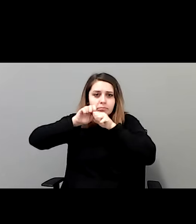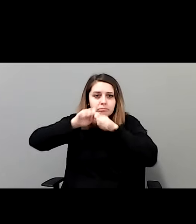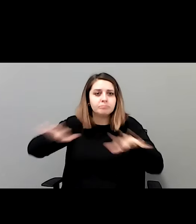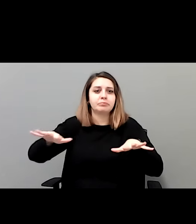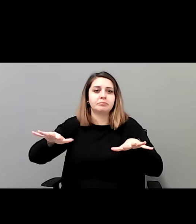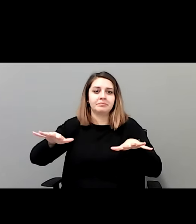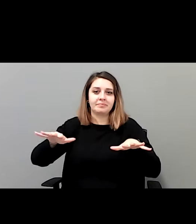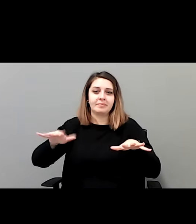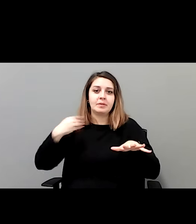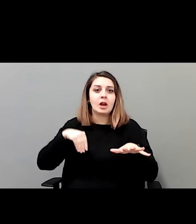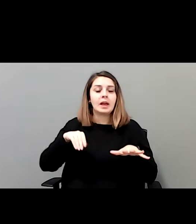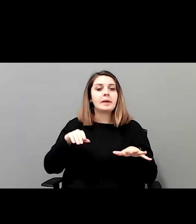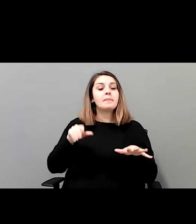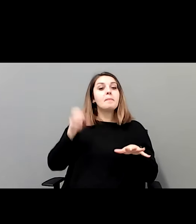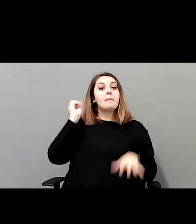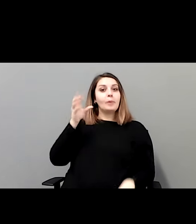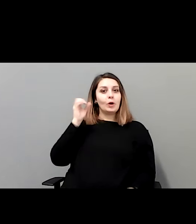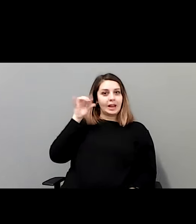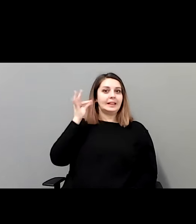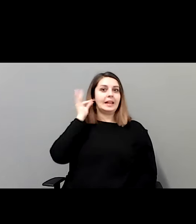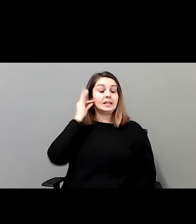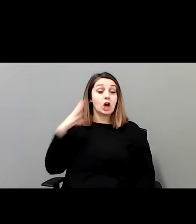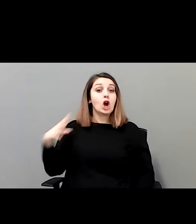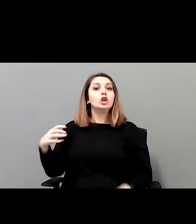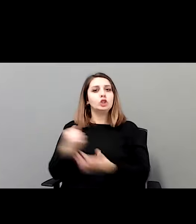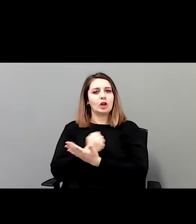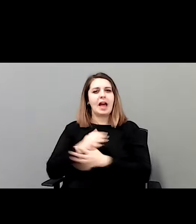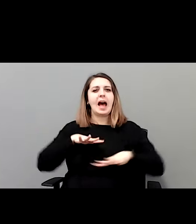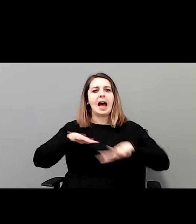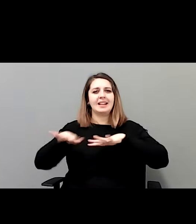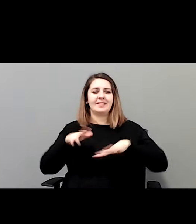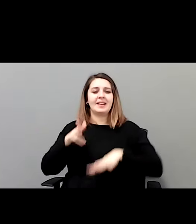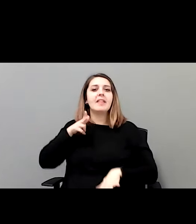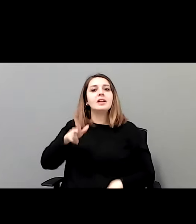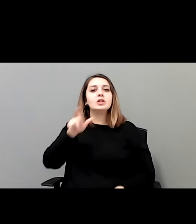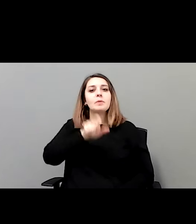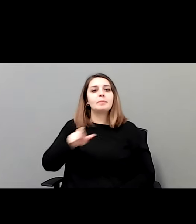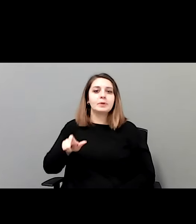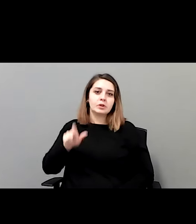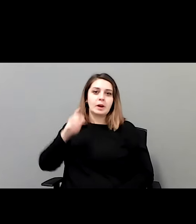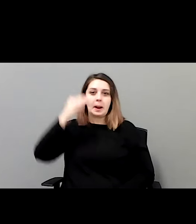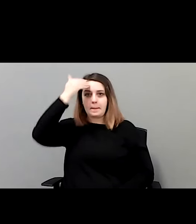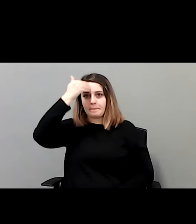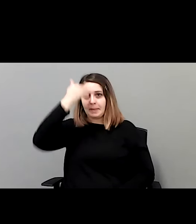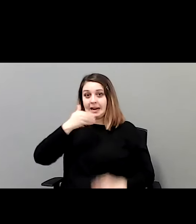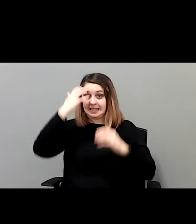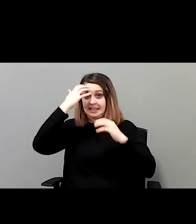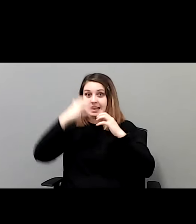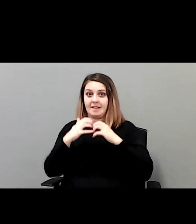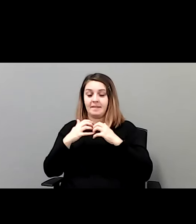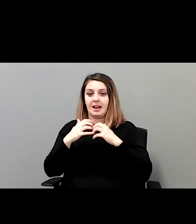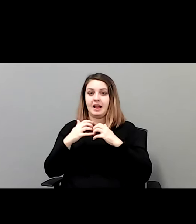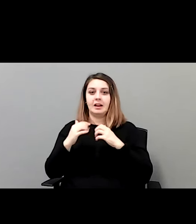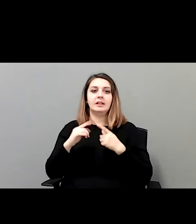ponentes que yo creo que todas ellas son activistas por los derechos de las personas con parálisis cerebral. Tenemos